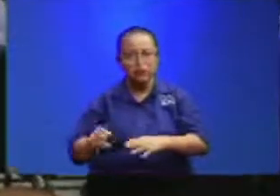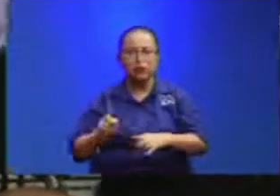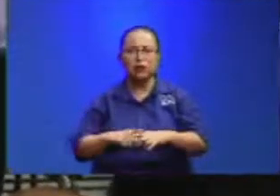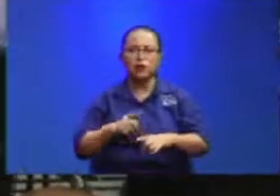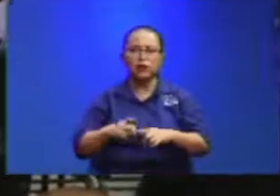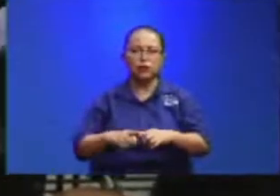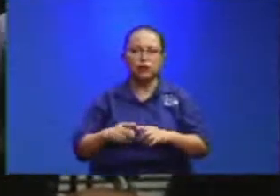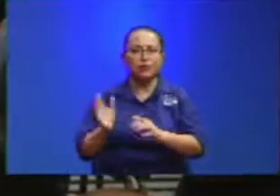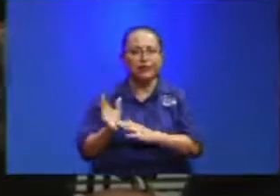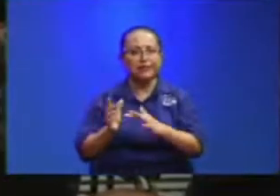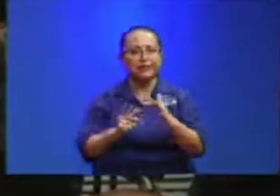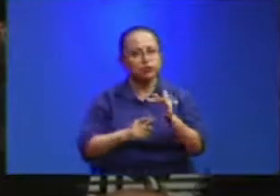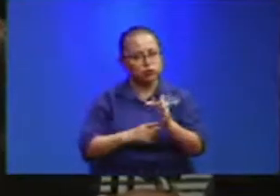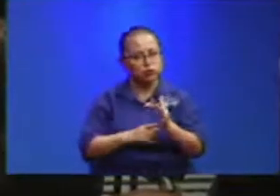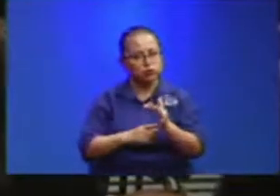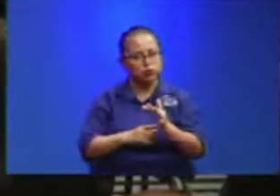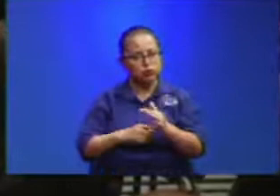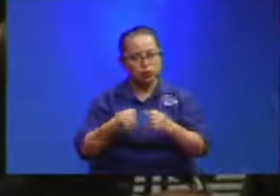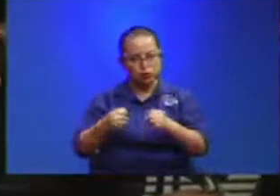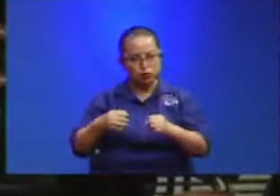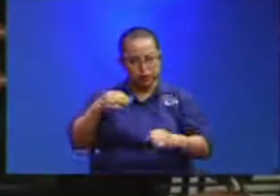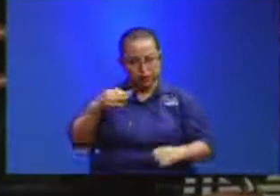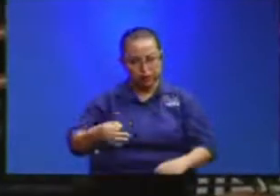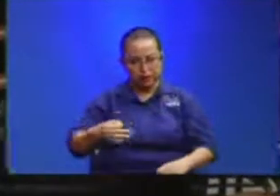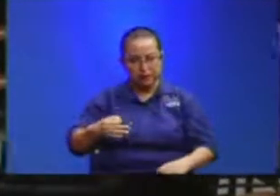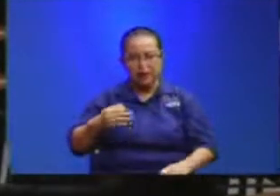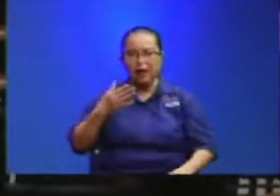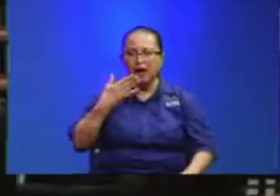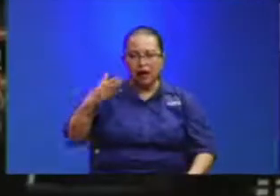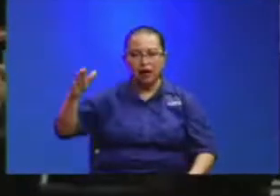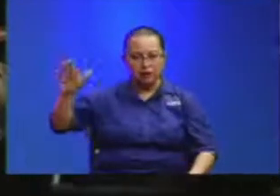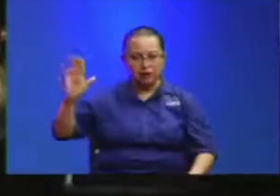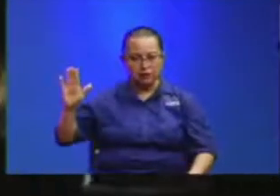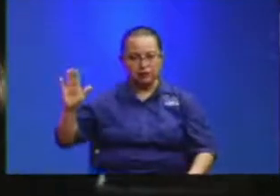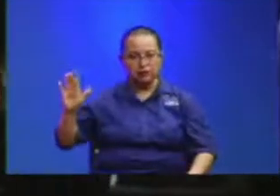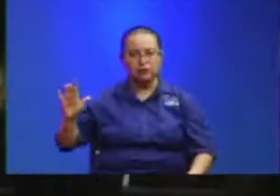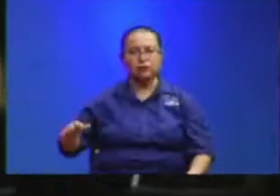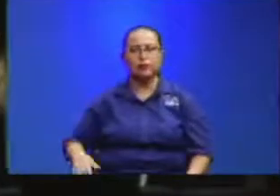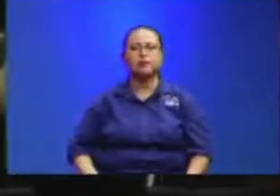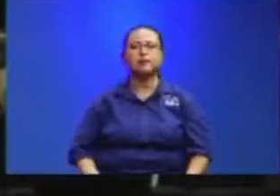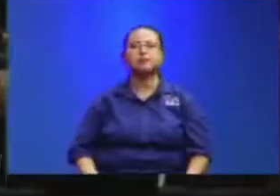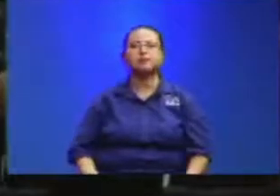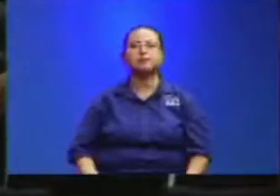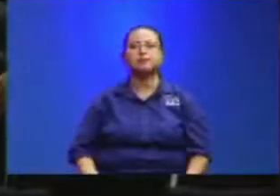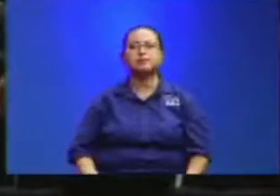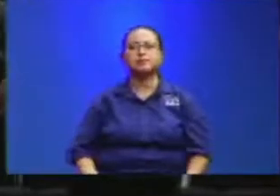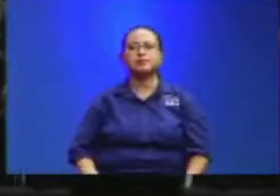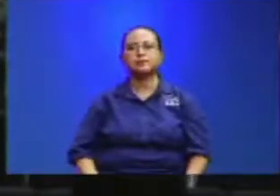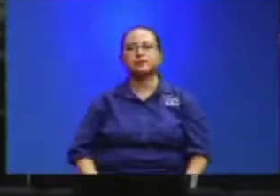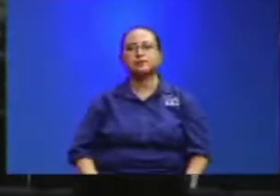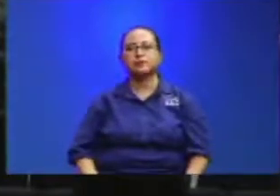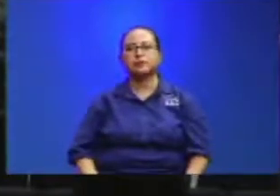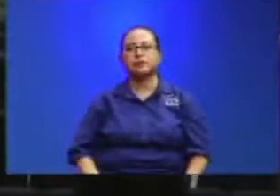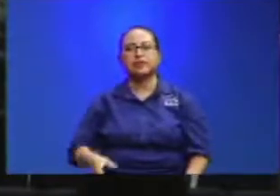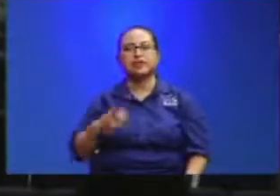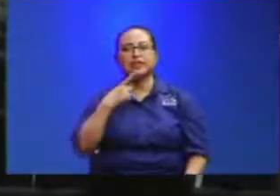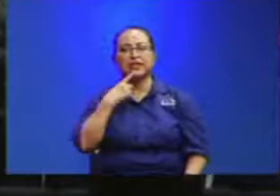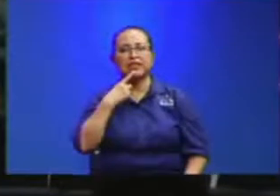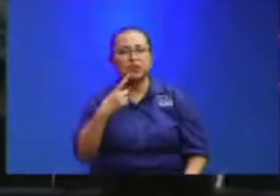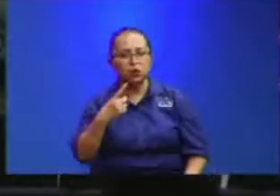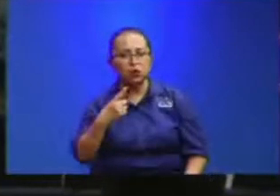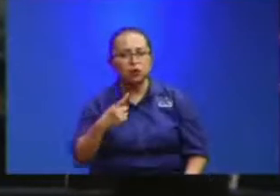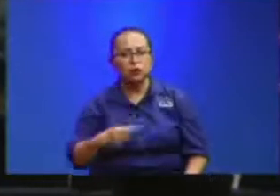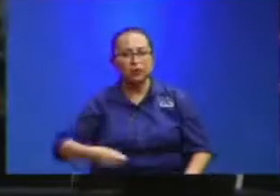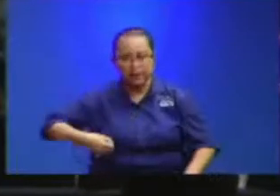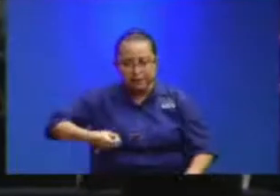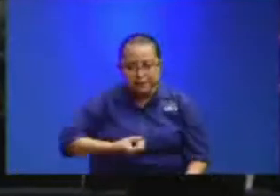cumplió su promesa que le había hecho al pueblo y malaquías capítulo 3 versículo 1 en donde él decía he aquí